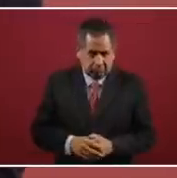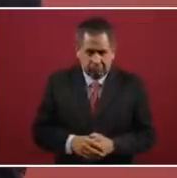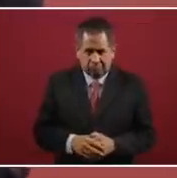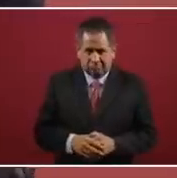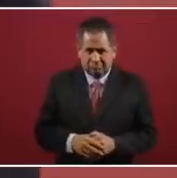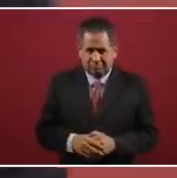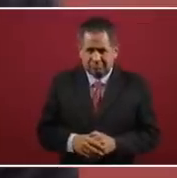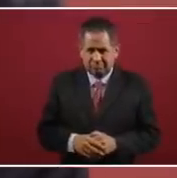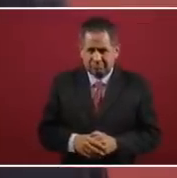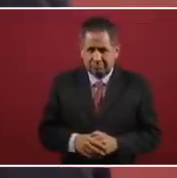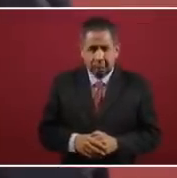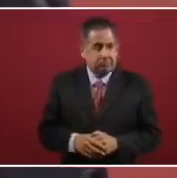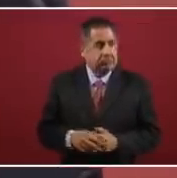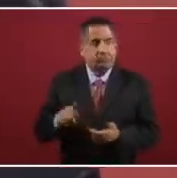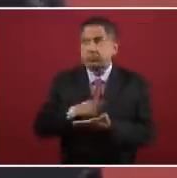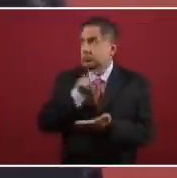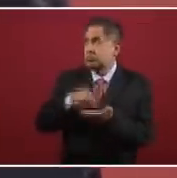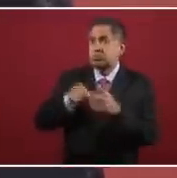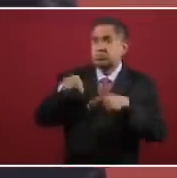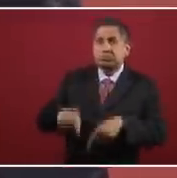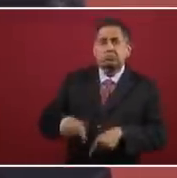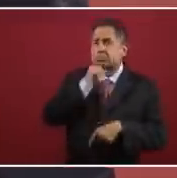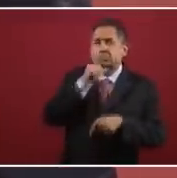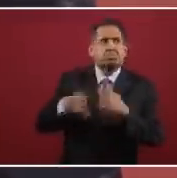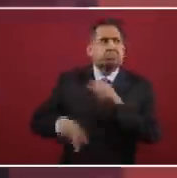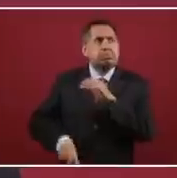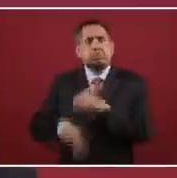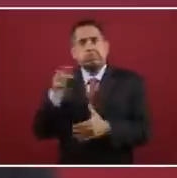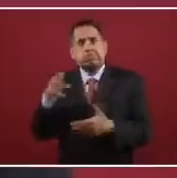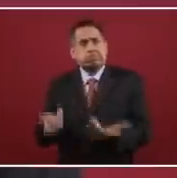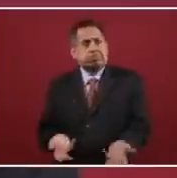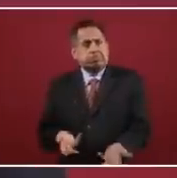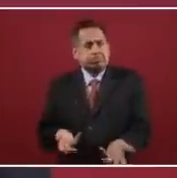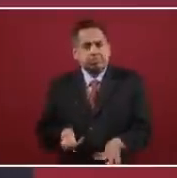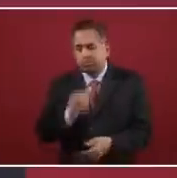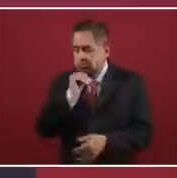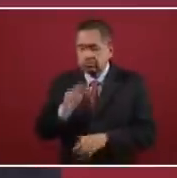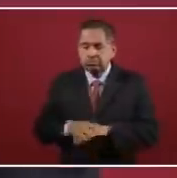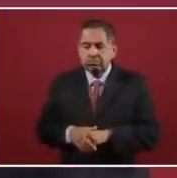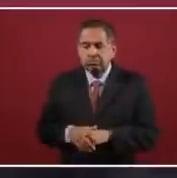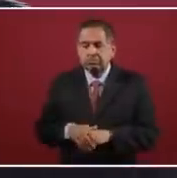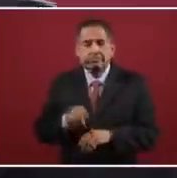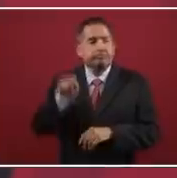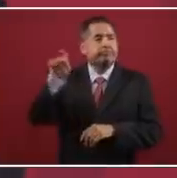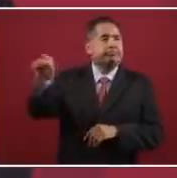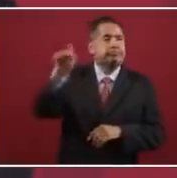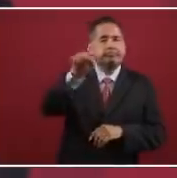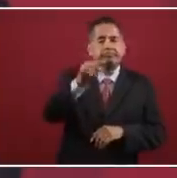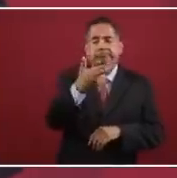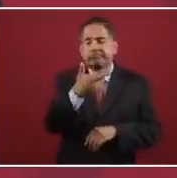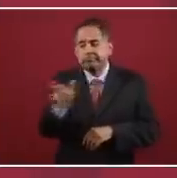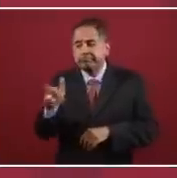aquí ni siquiera se ocupaba el palacio, pero todo era en los restaurantes,